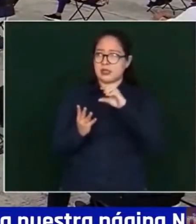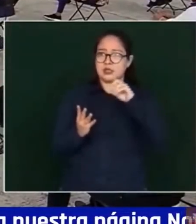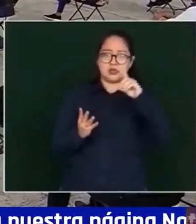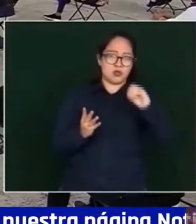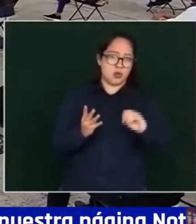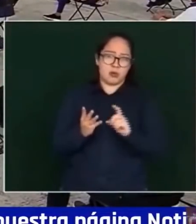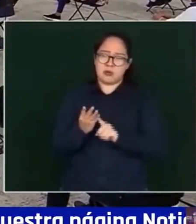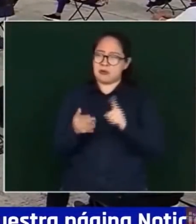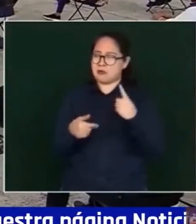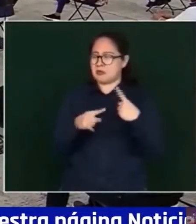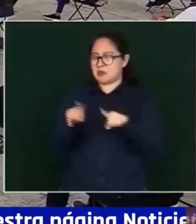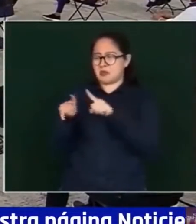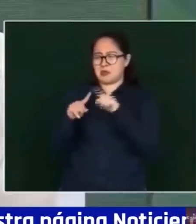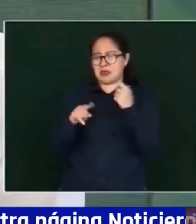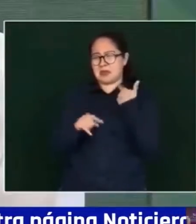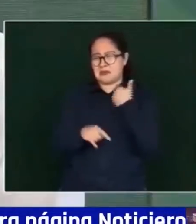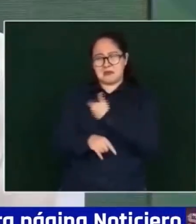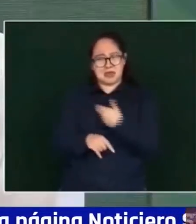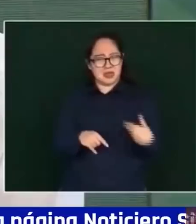Salinas,